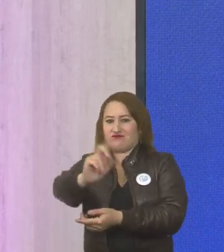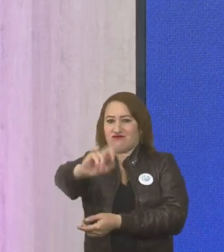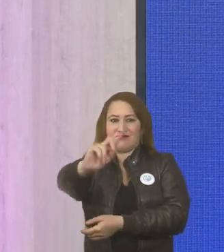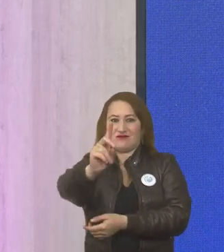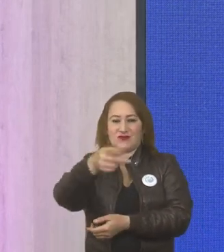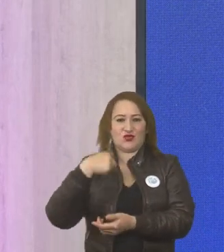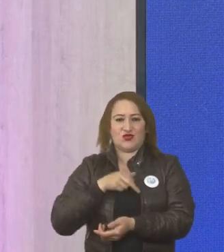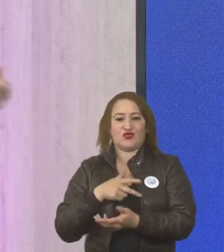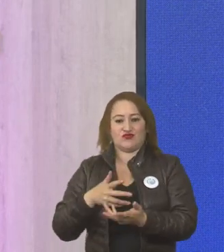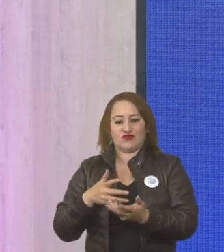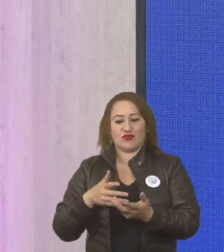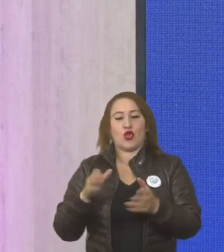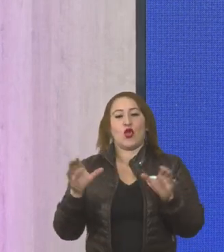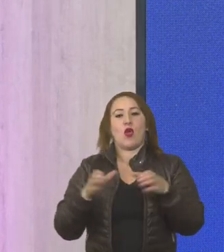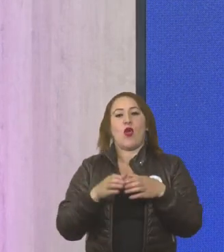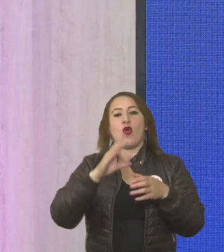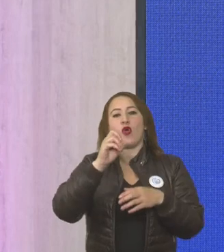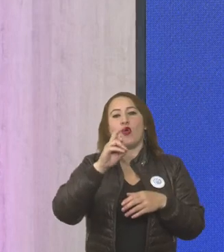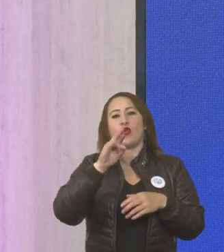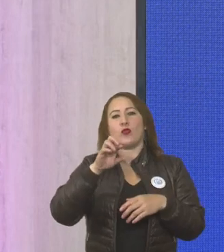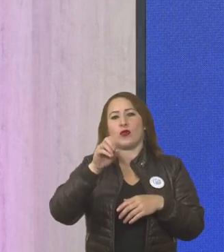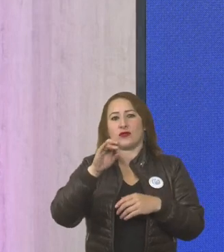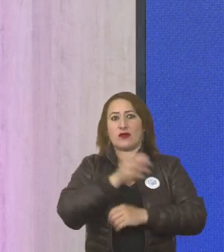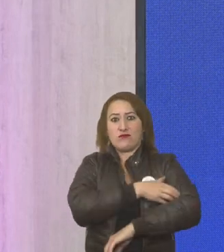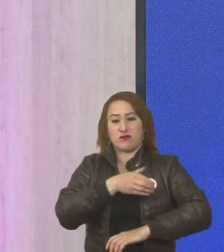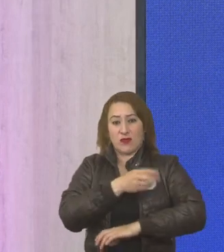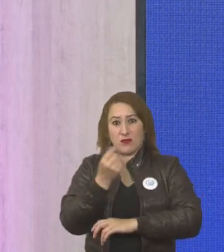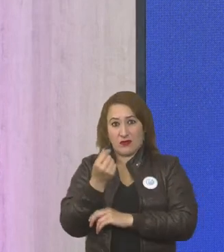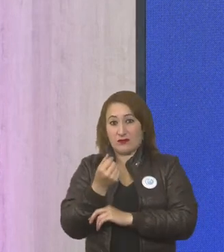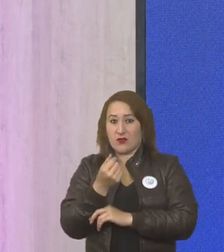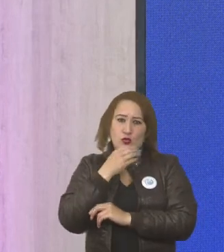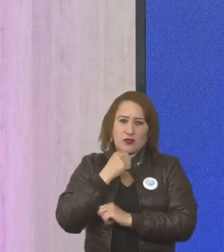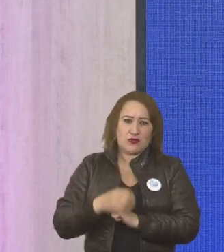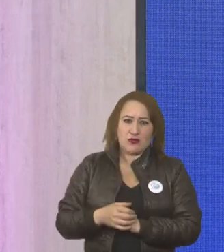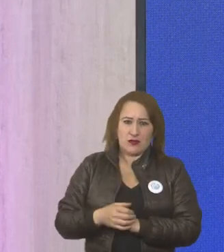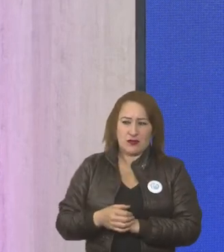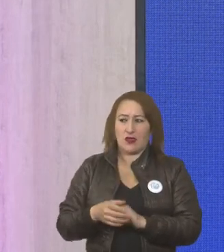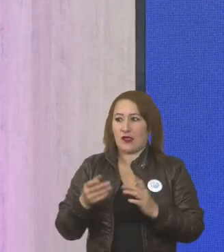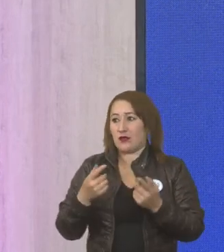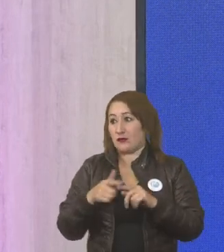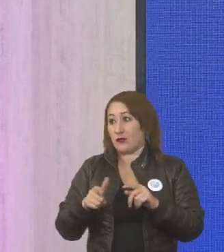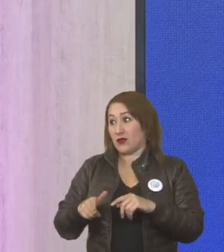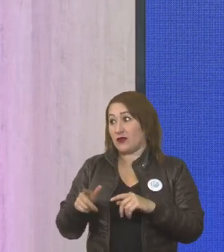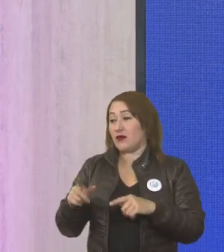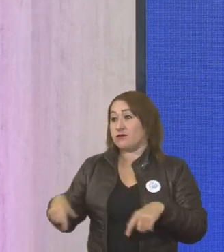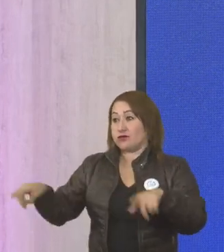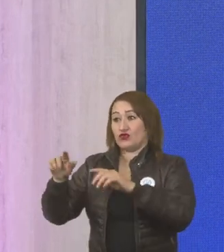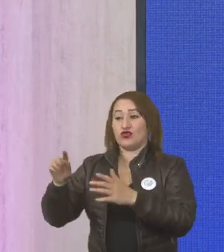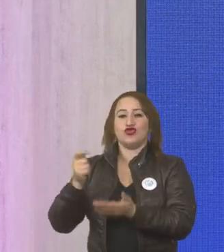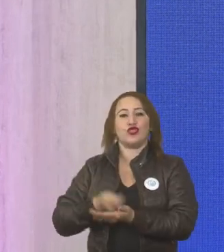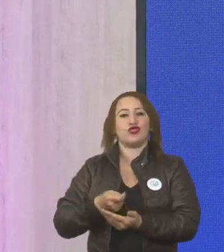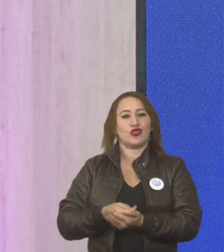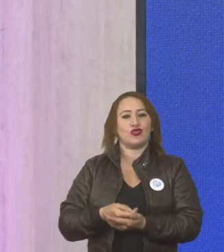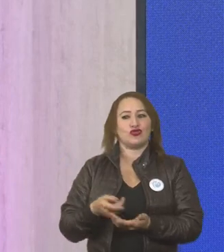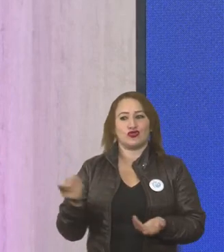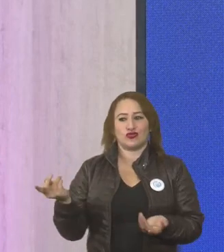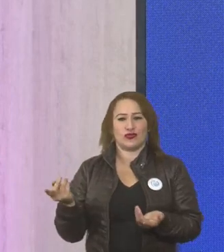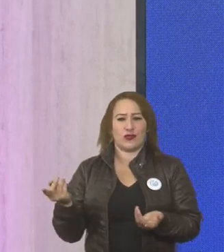no somos una corporación ni tenemos el músculo económico de quienes lo tienen y quienes realmente son nuestros socios en